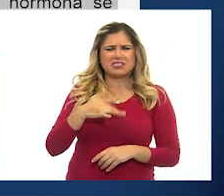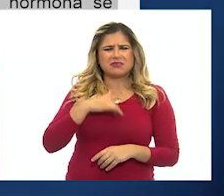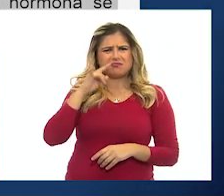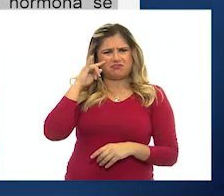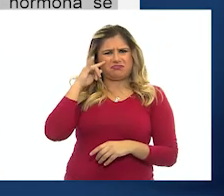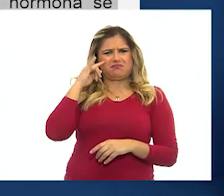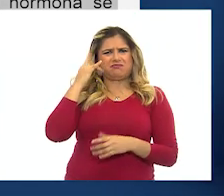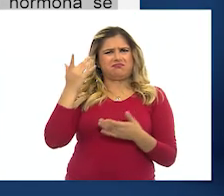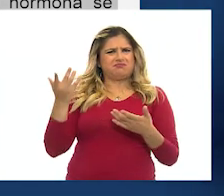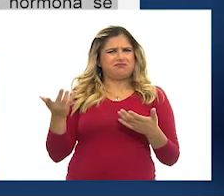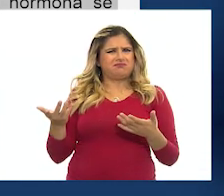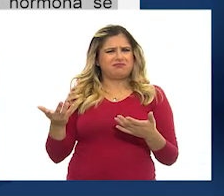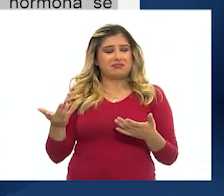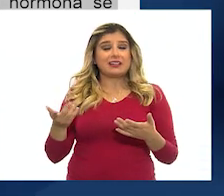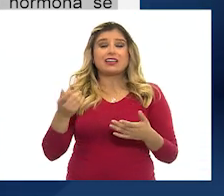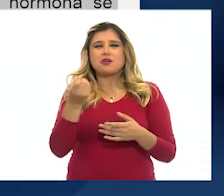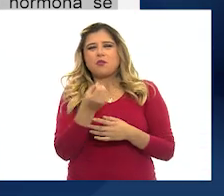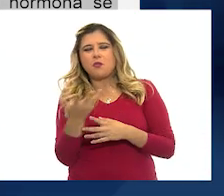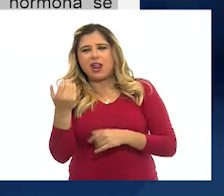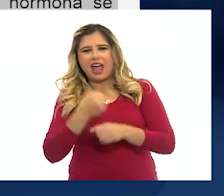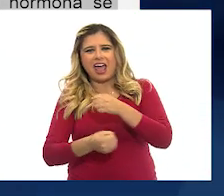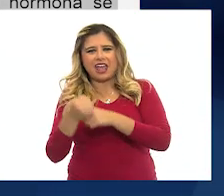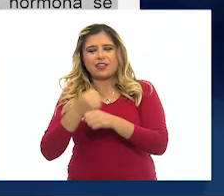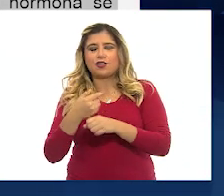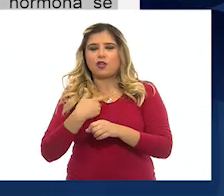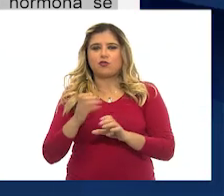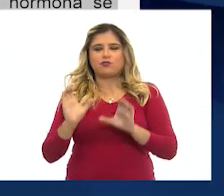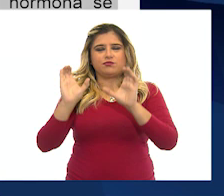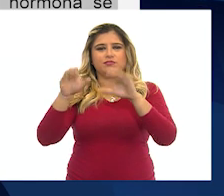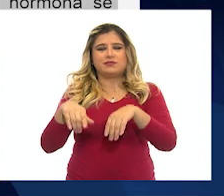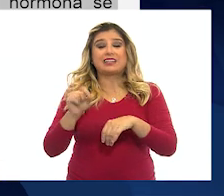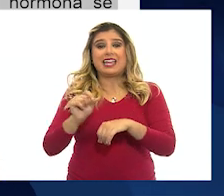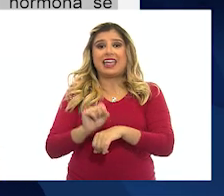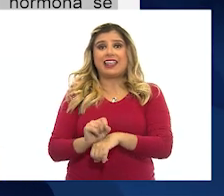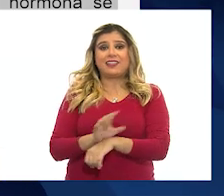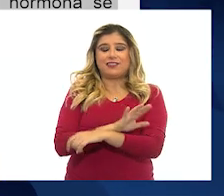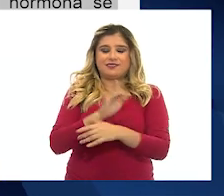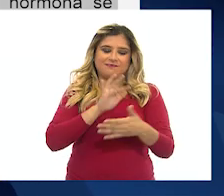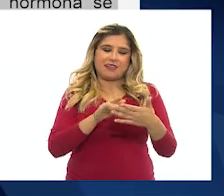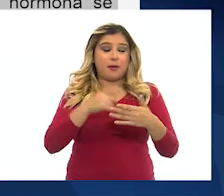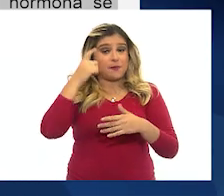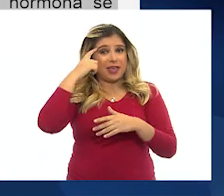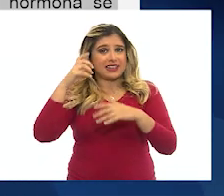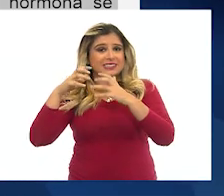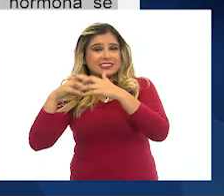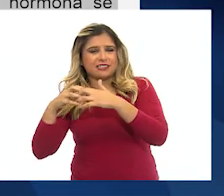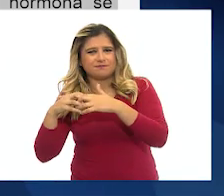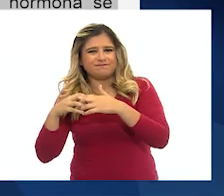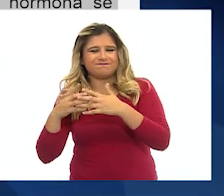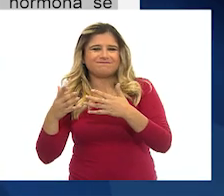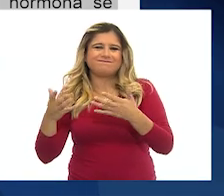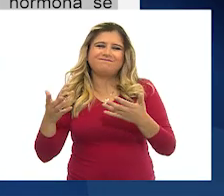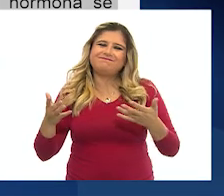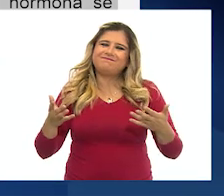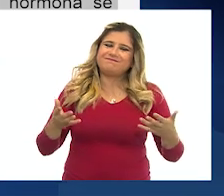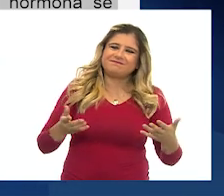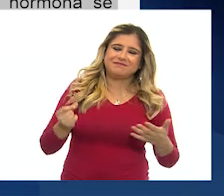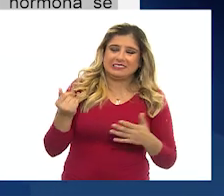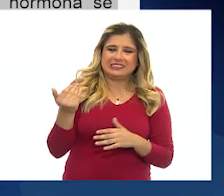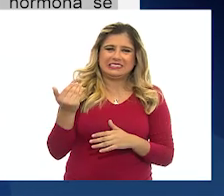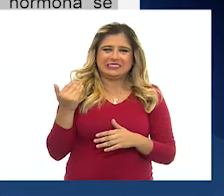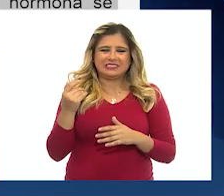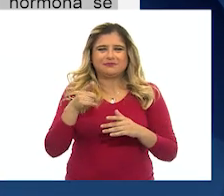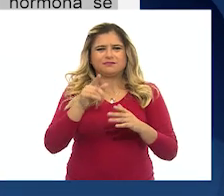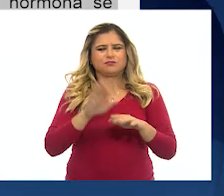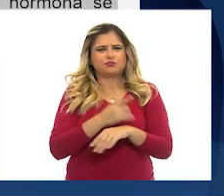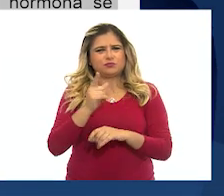leerlo. Desde hace unos años soy suscriptor y entusiasta lector de Mente y Cerebro. Sin embargo, el artículo ¿Por qué a